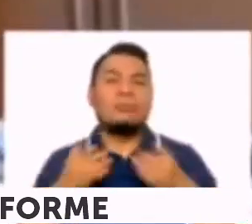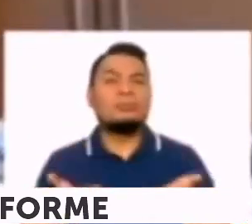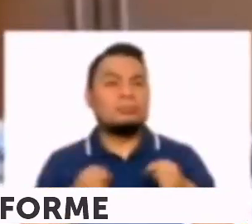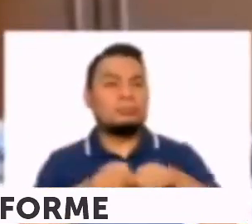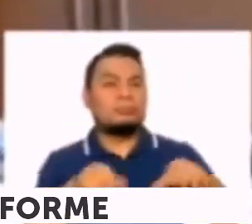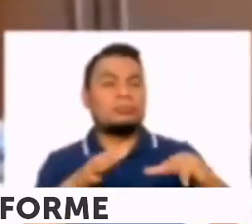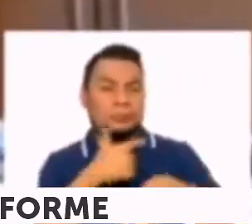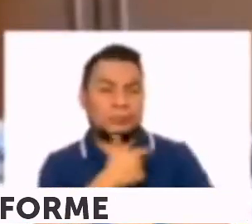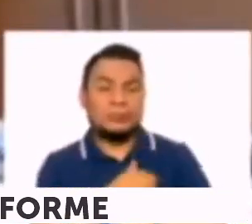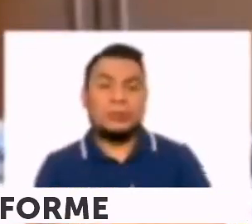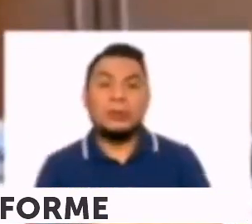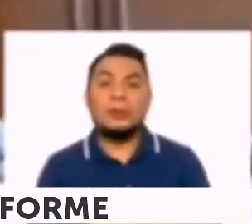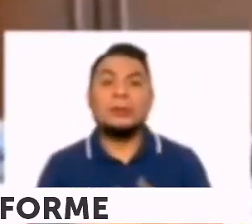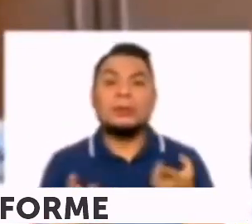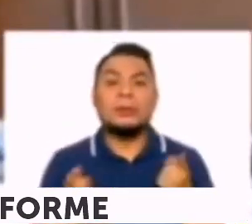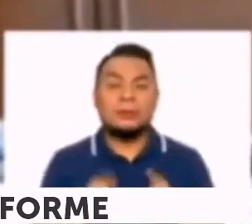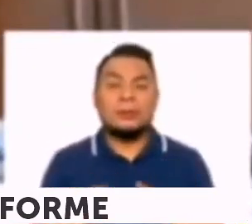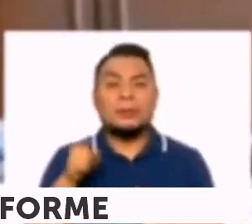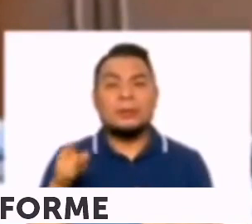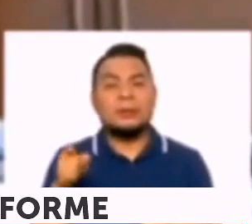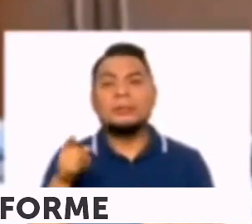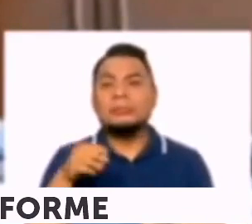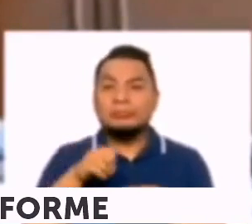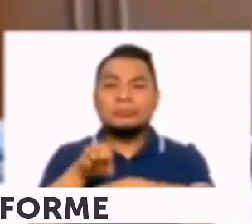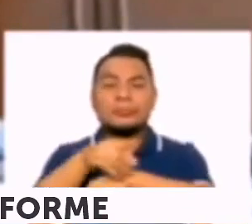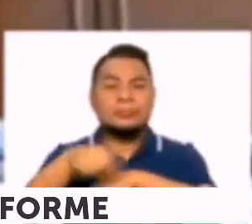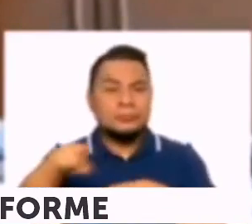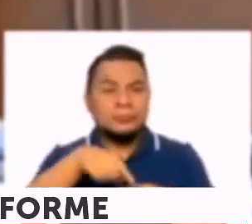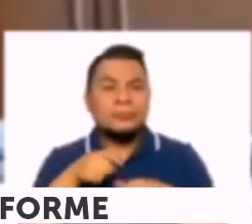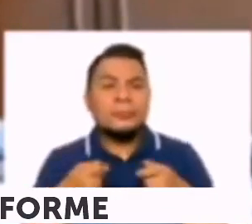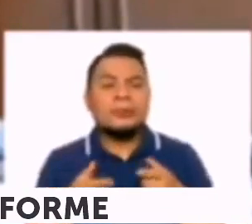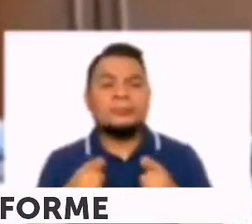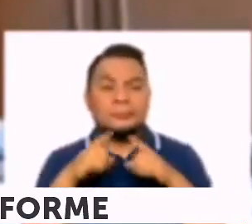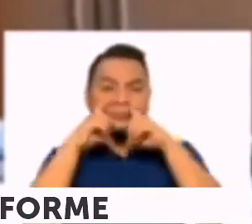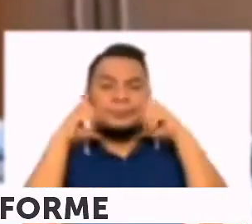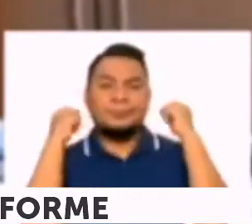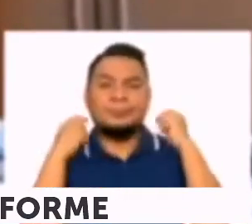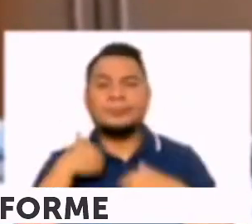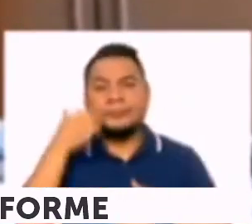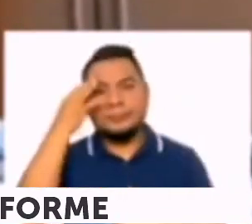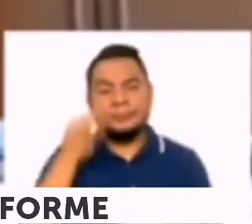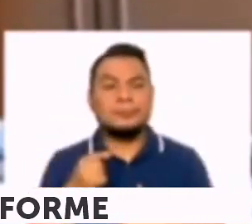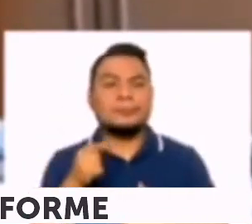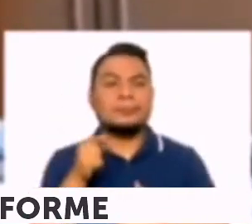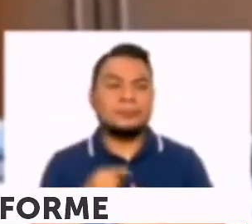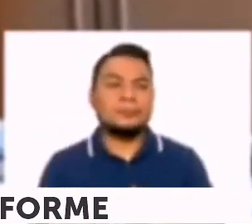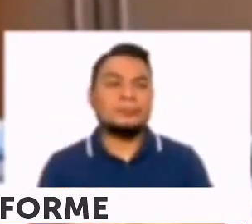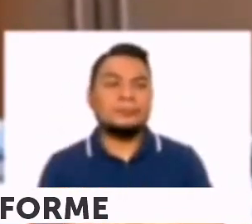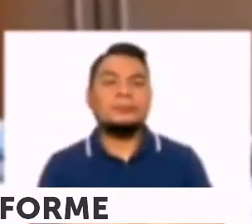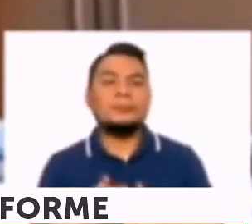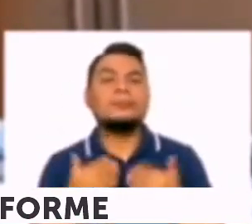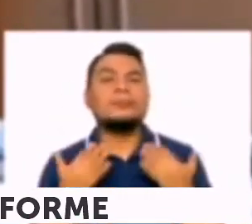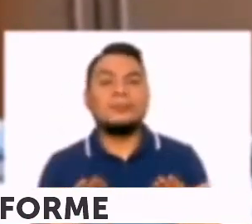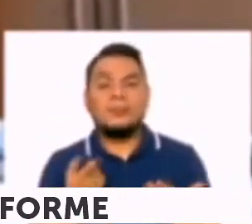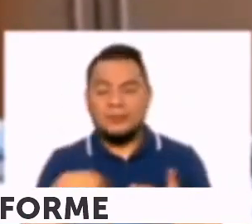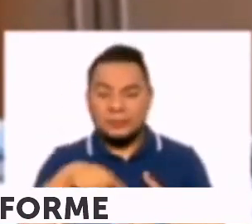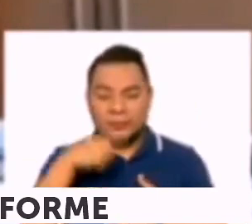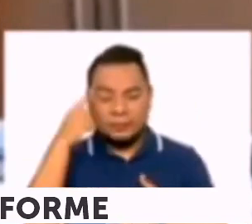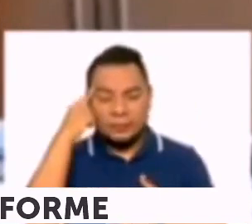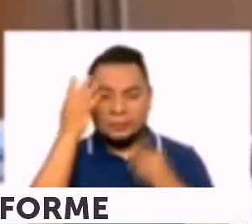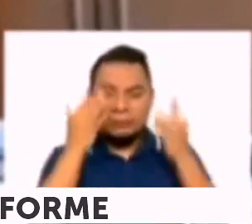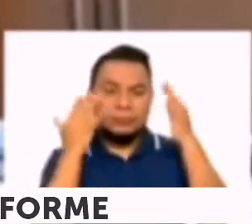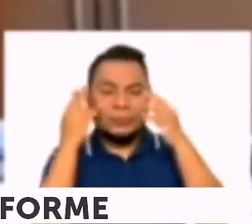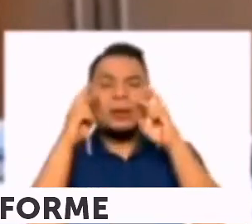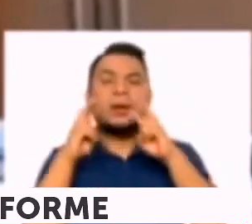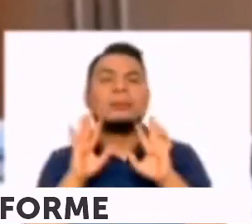respecto a la eliminación de la mascarilla, yo creo que eso vamos a estar